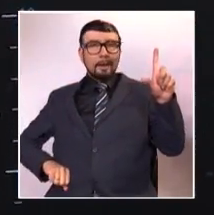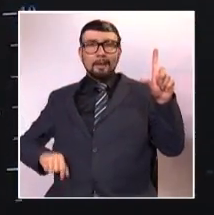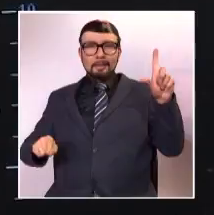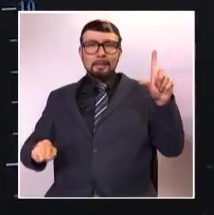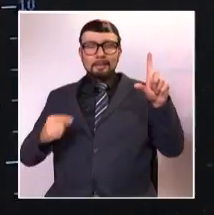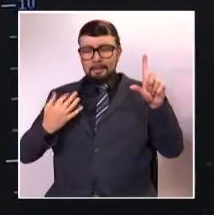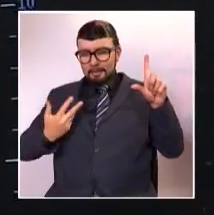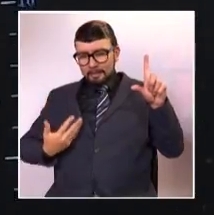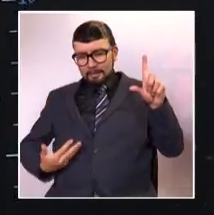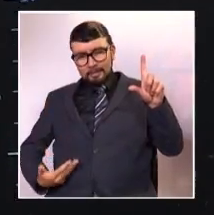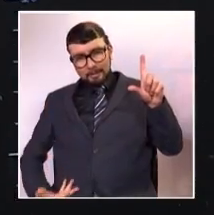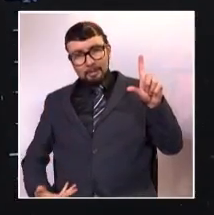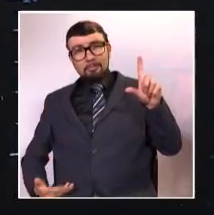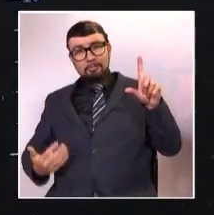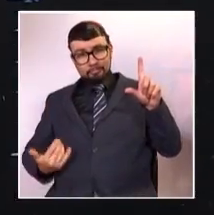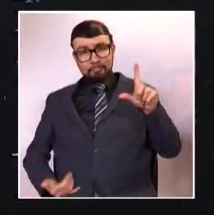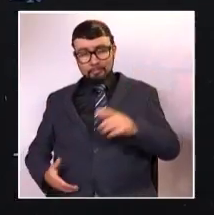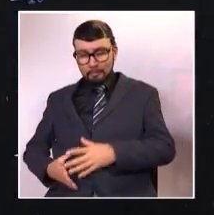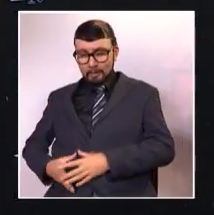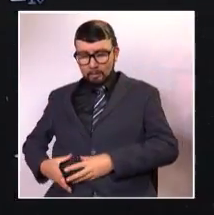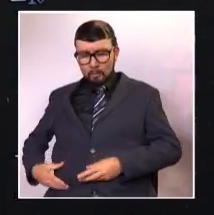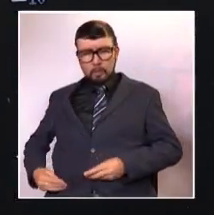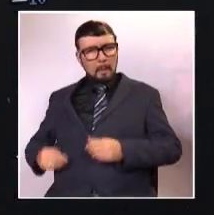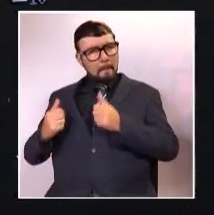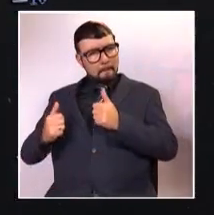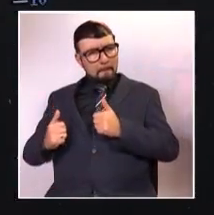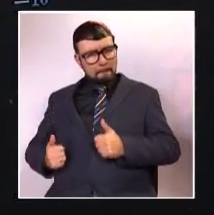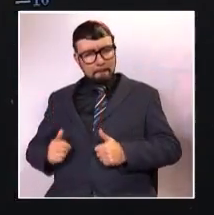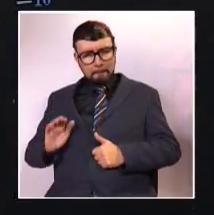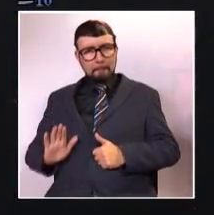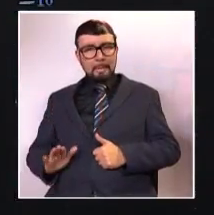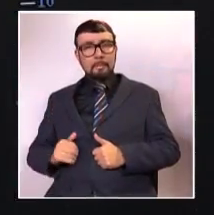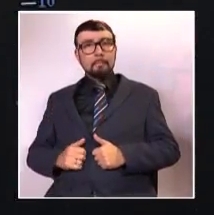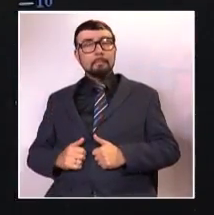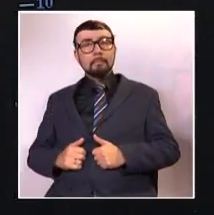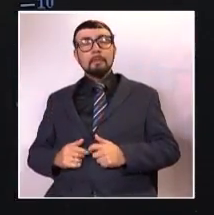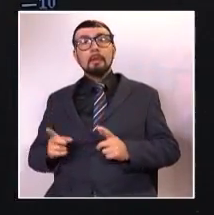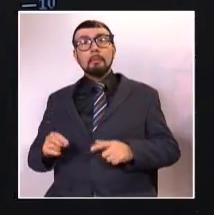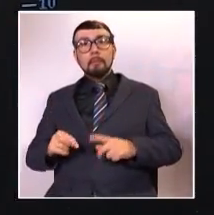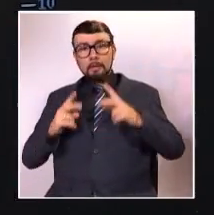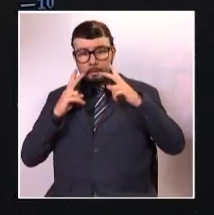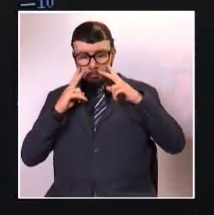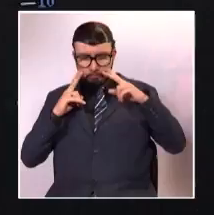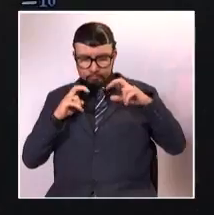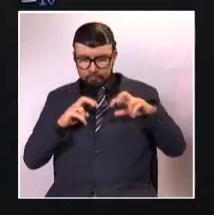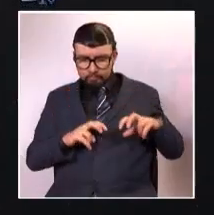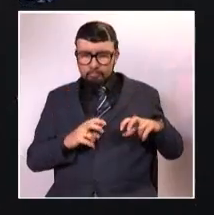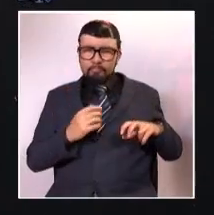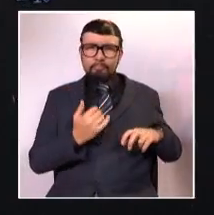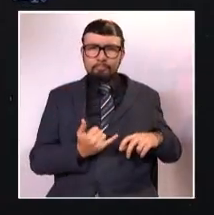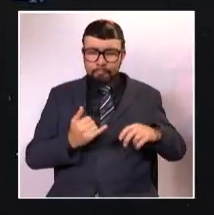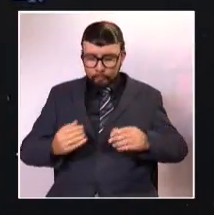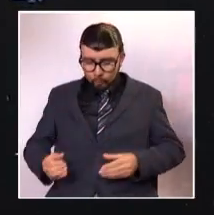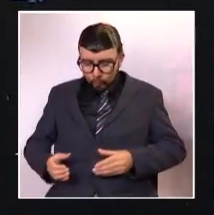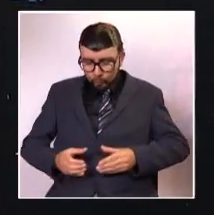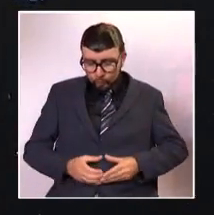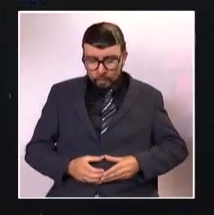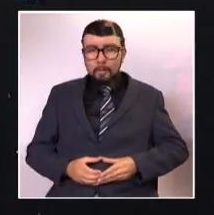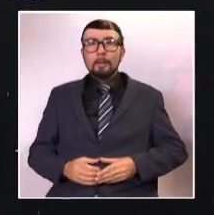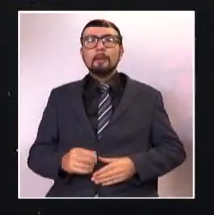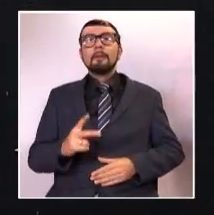no haya dilatación, que estén perfectamente bien. ¿Sí? Y pasamos a analizar la parte de la vesícula